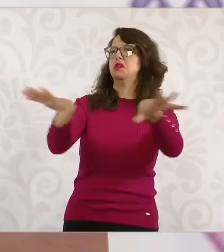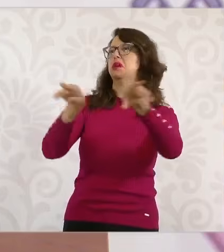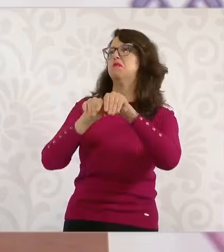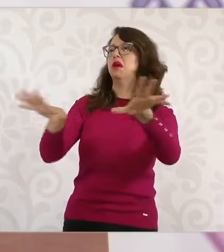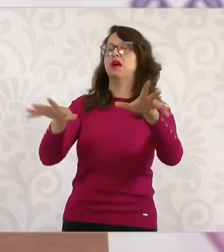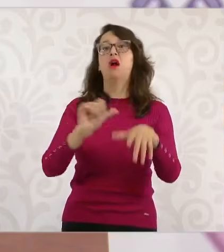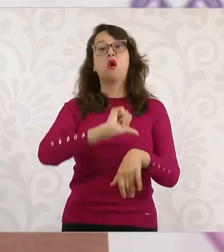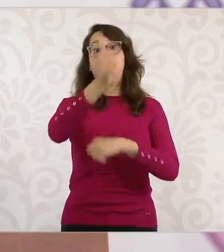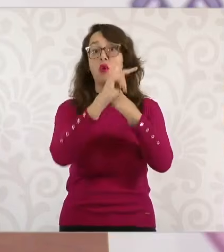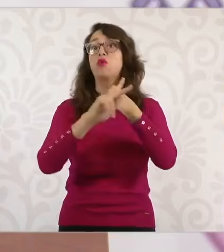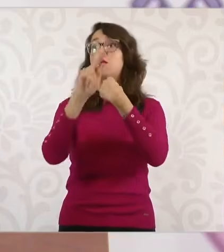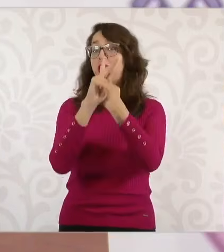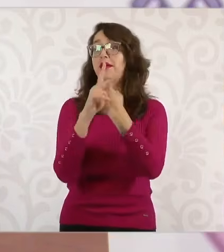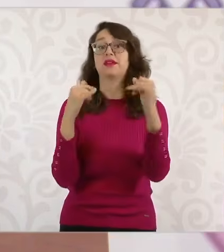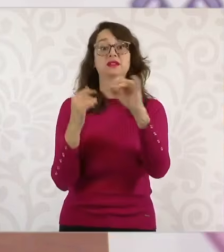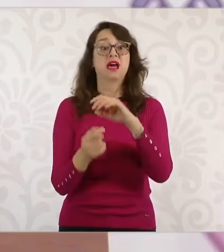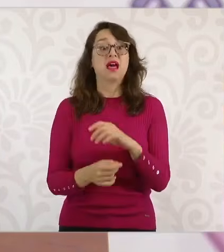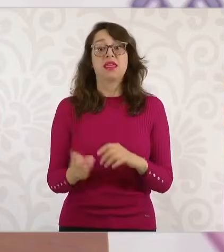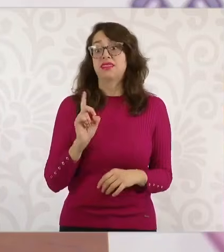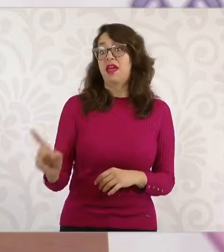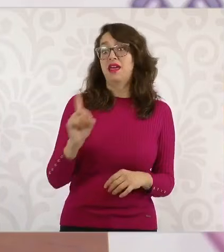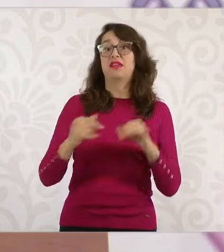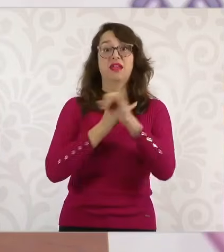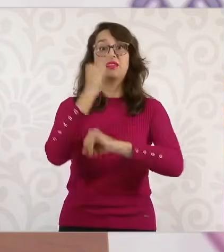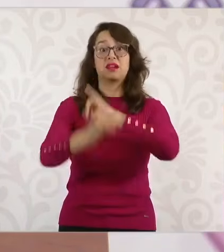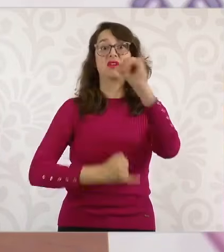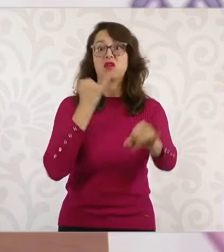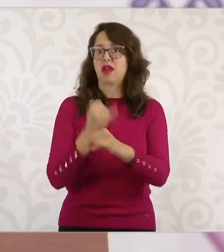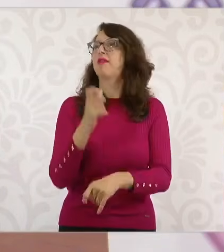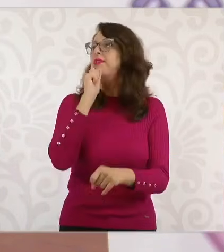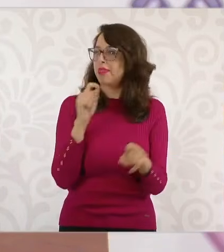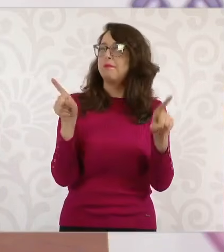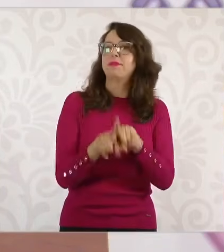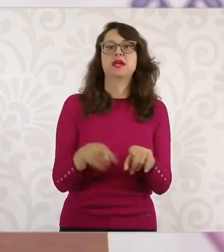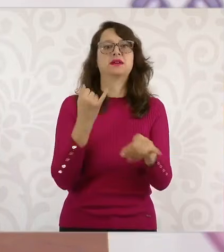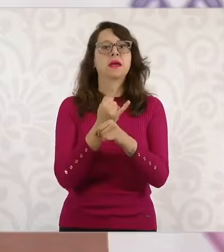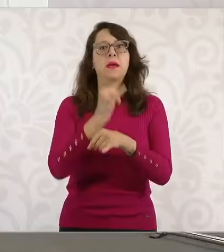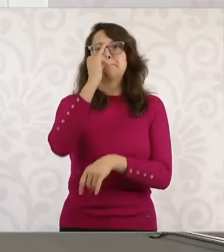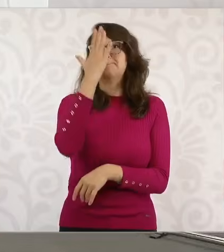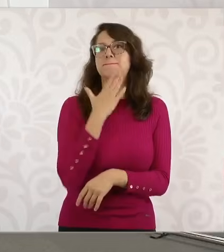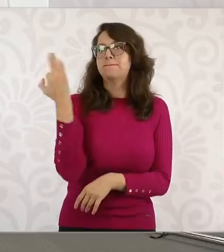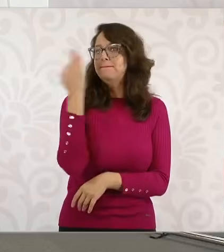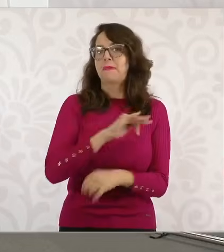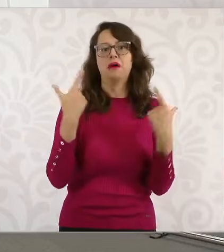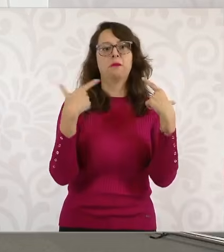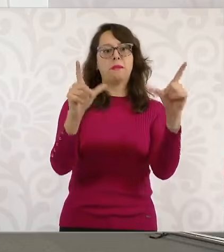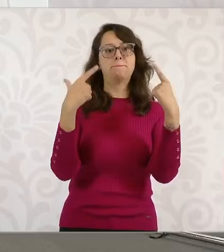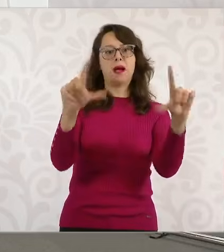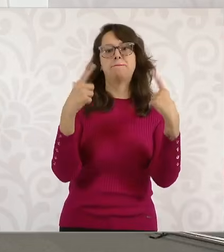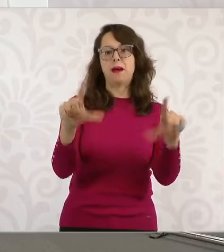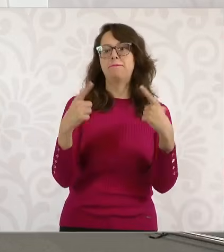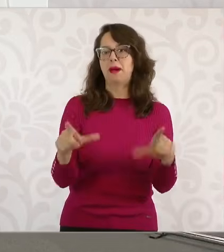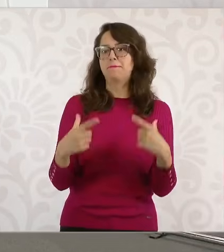países. Esta derecha internacional que está en contra nuestra, que estuvieron promoviendo imágenes que no tenían